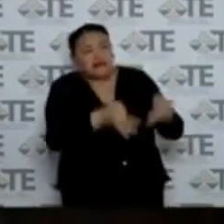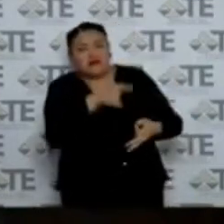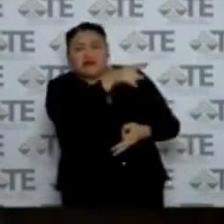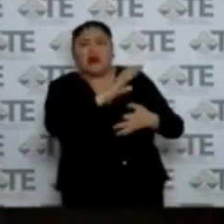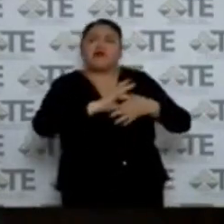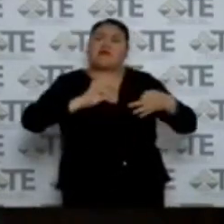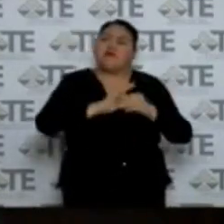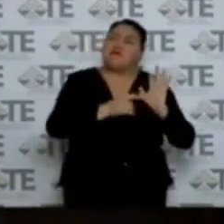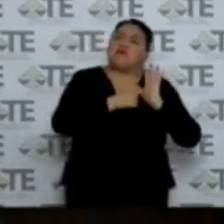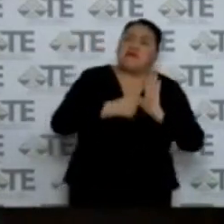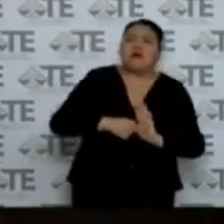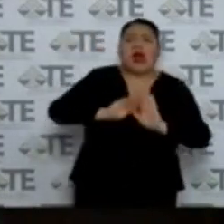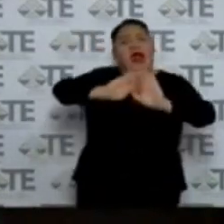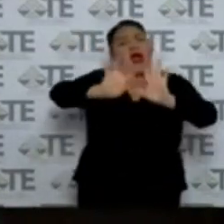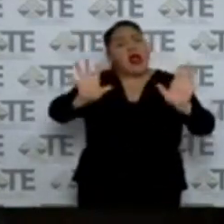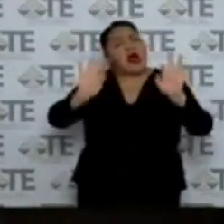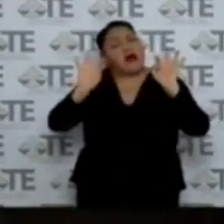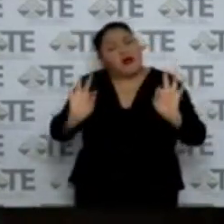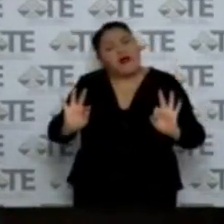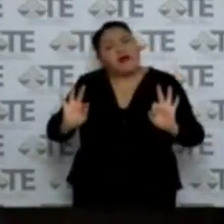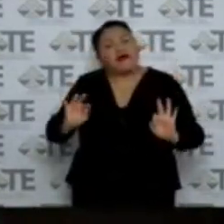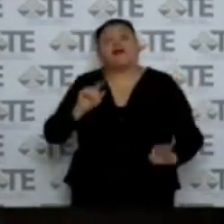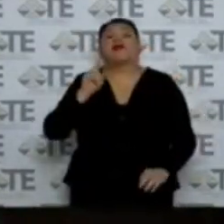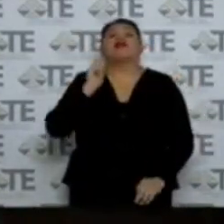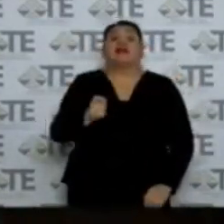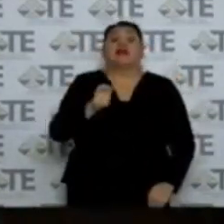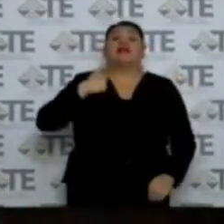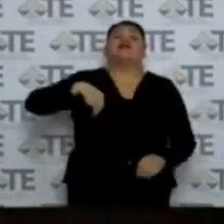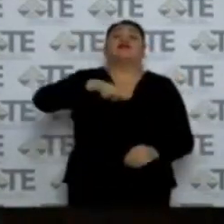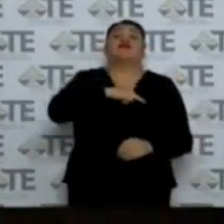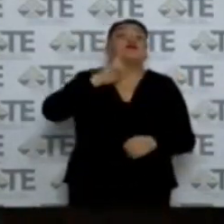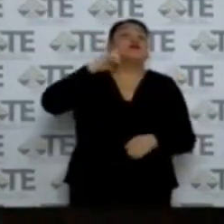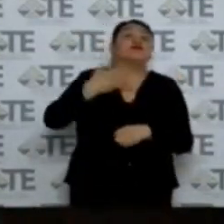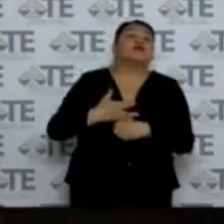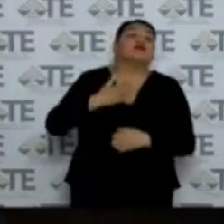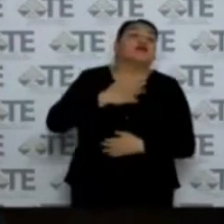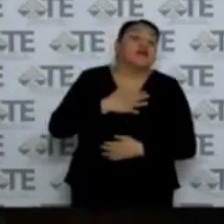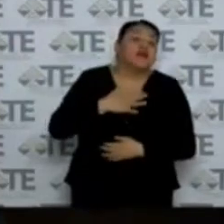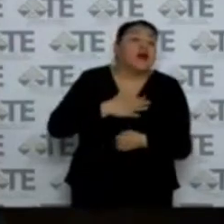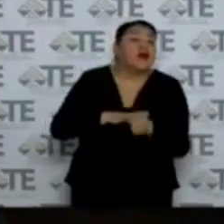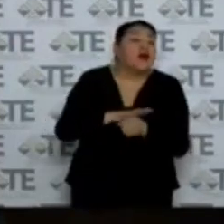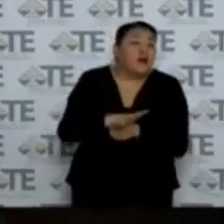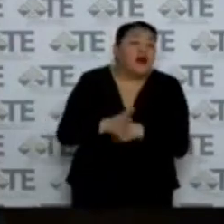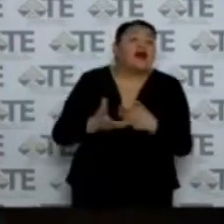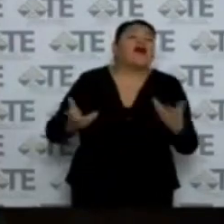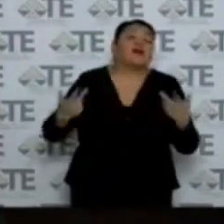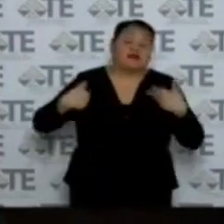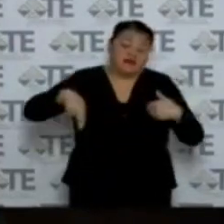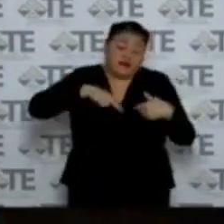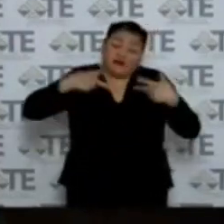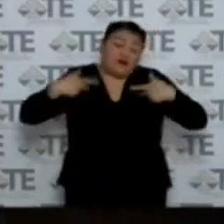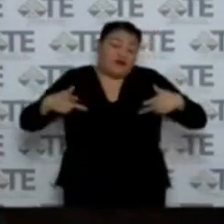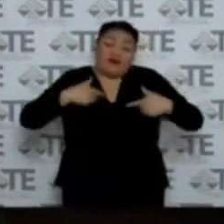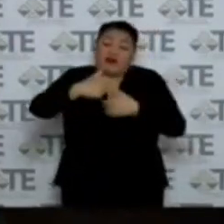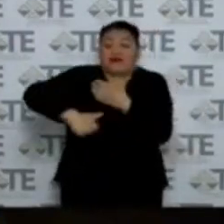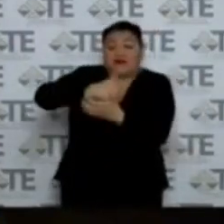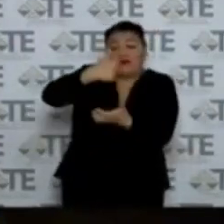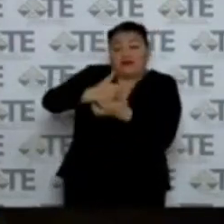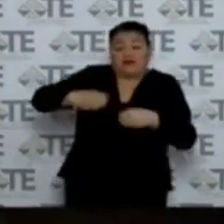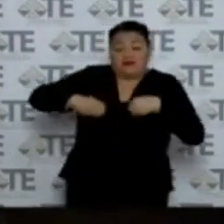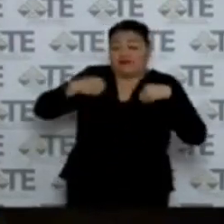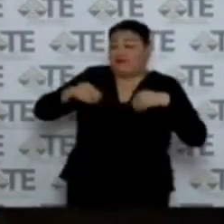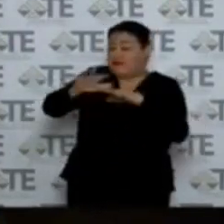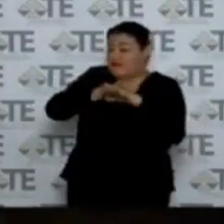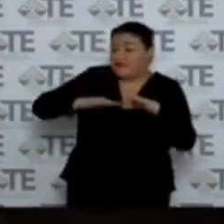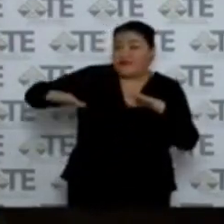esta disposición, lo mínimo que nos corresponde como sociedad, como ciudadanía,